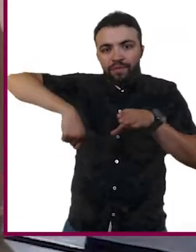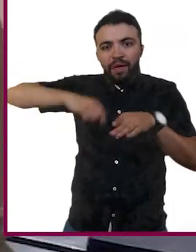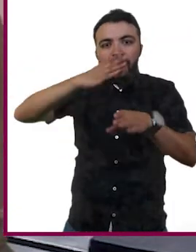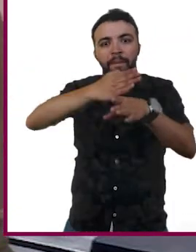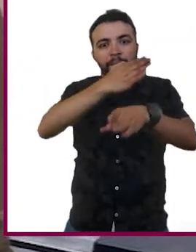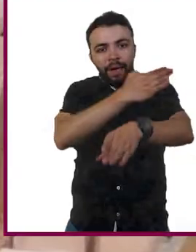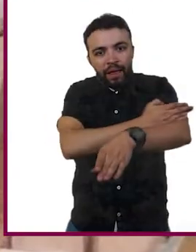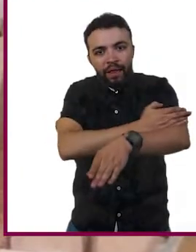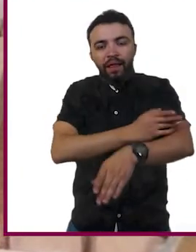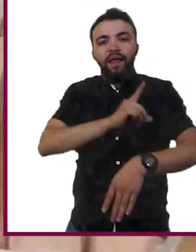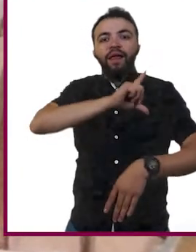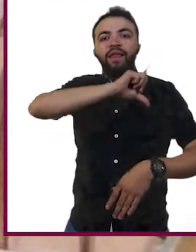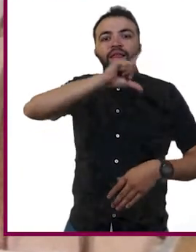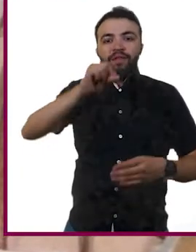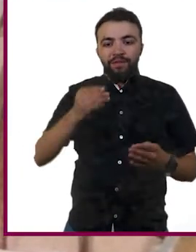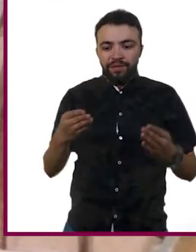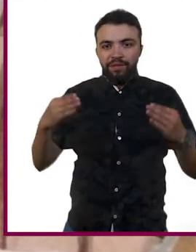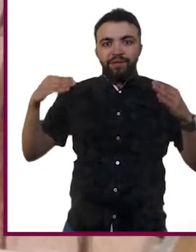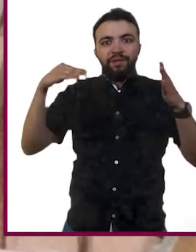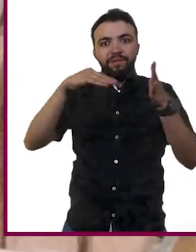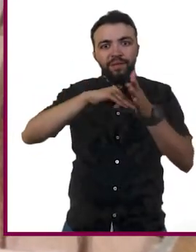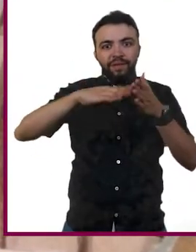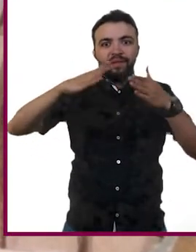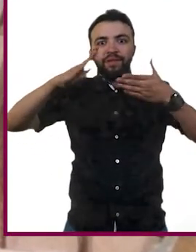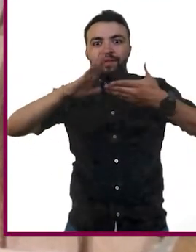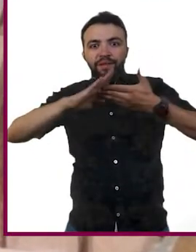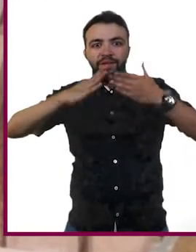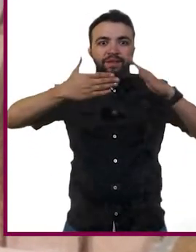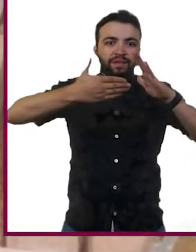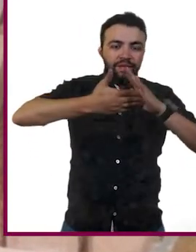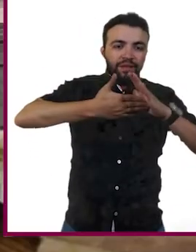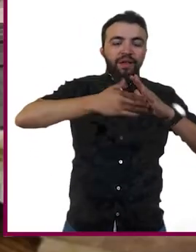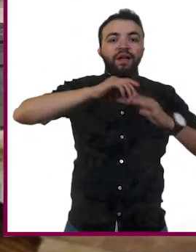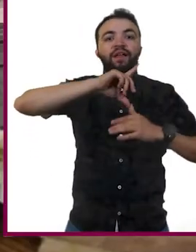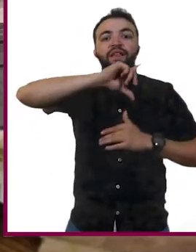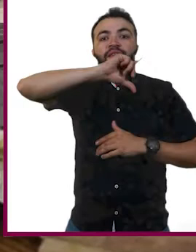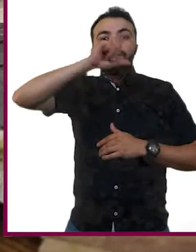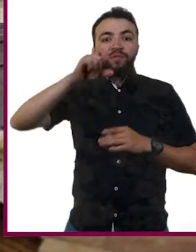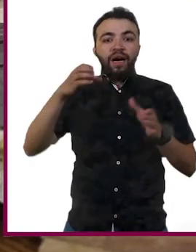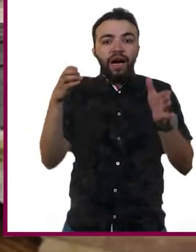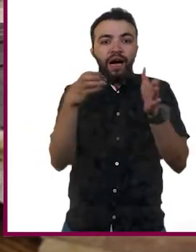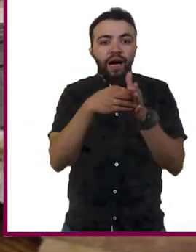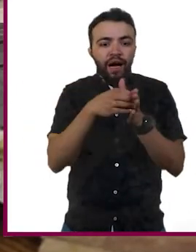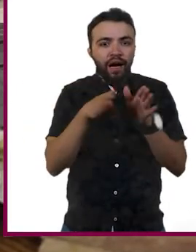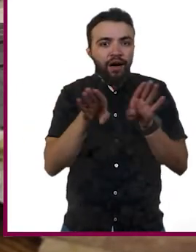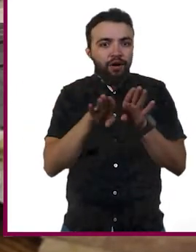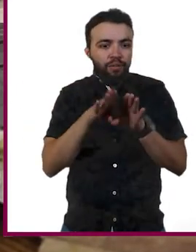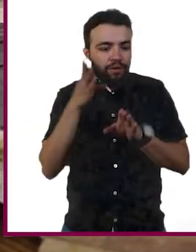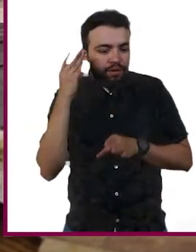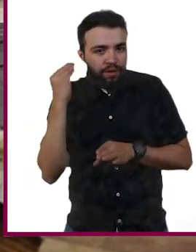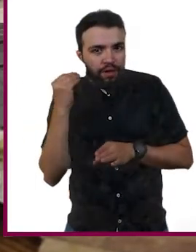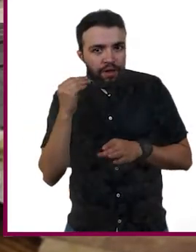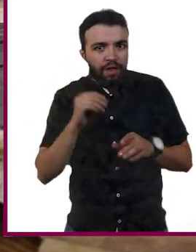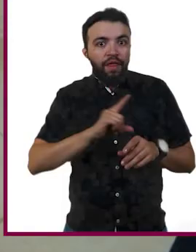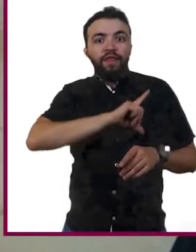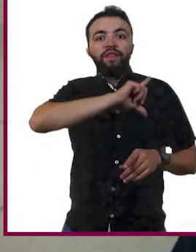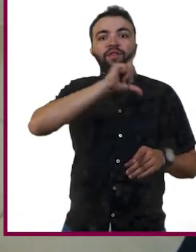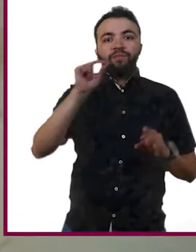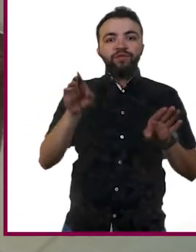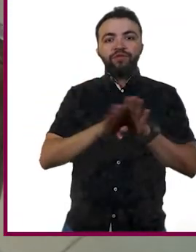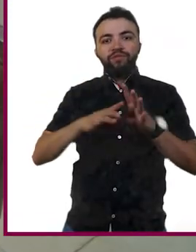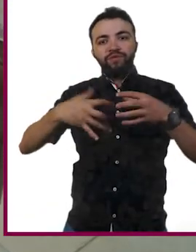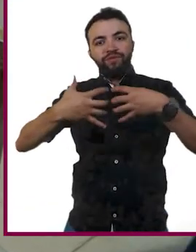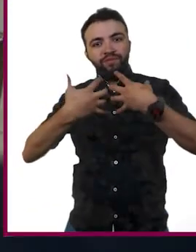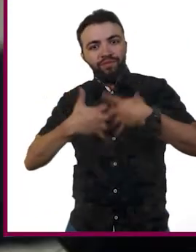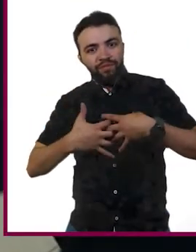ensambles, luego haces la caja acústica y vas haciendo partes por partes y después vas dedicándote a la mecánica, a